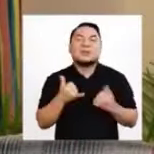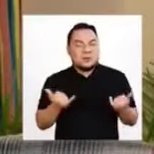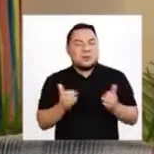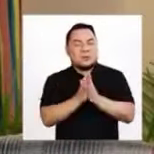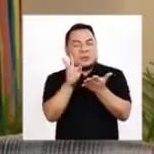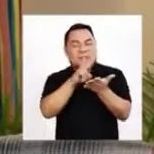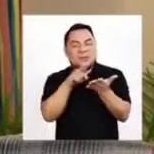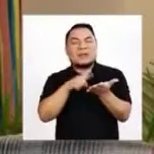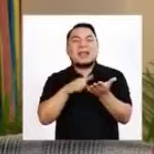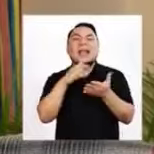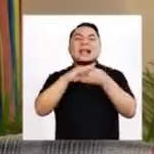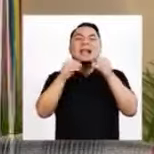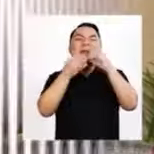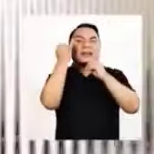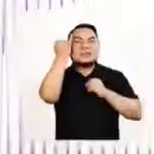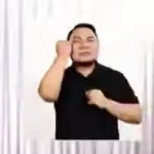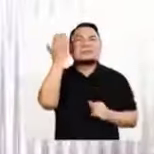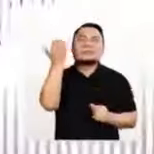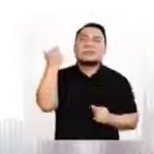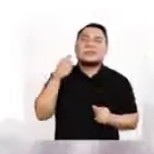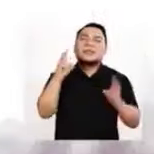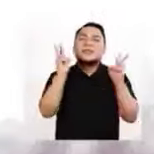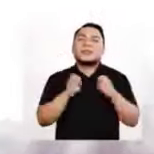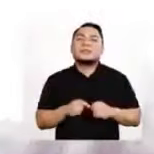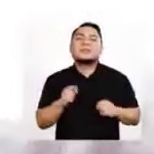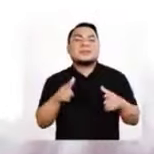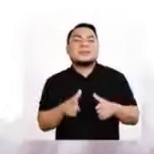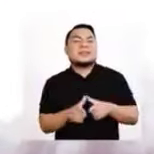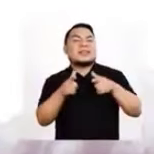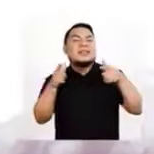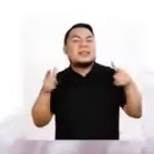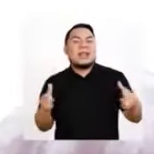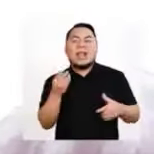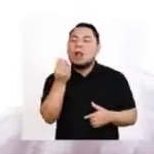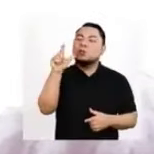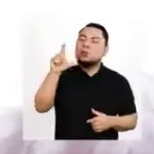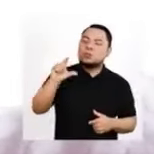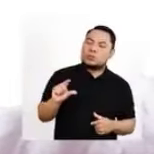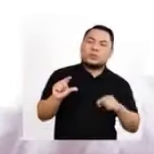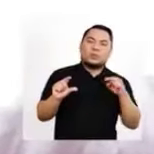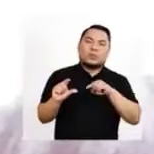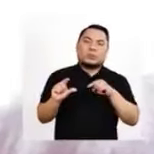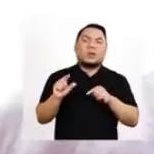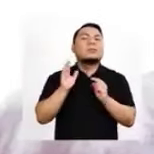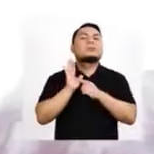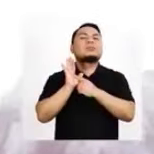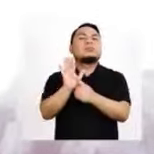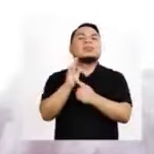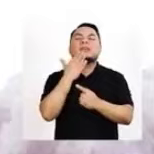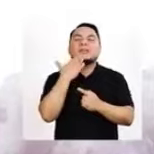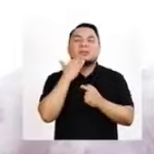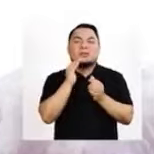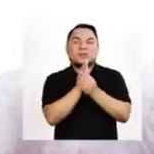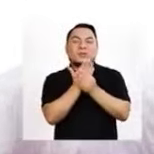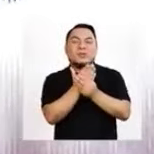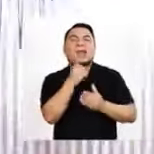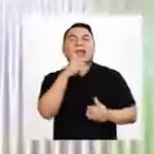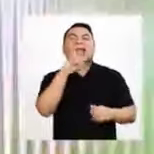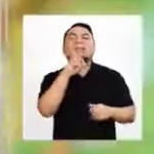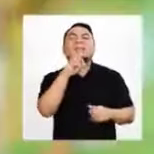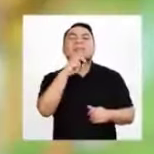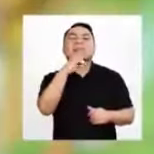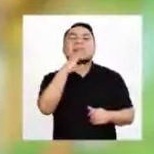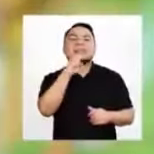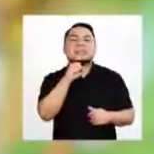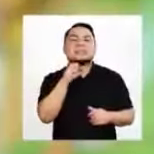día de hoy leeremos la leyenda titulada La grandeza de un pequeño, publicado por la Unidad